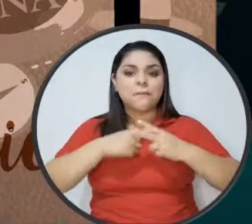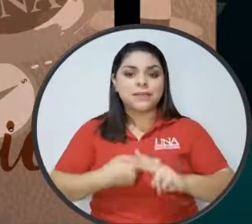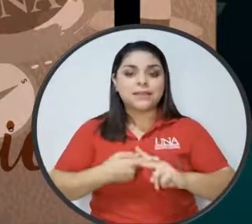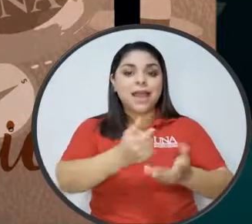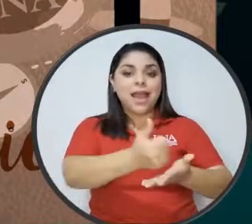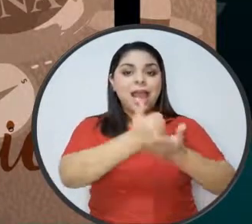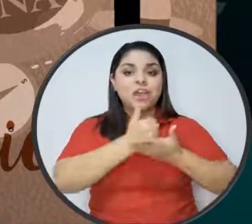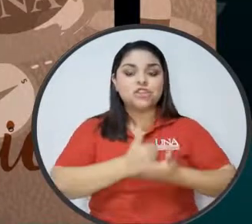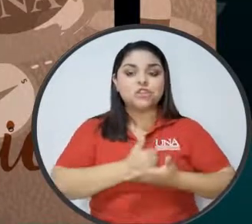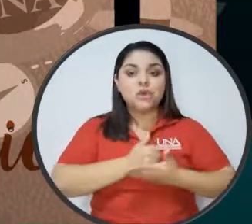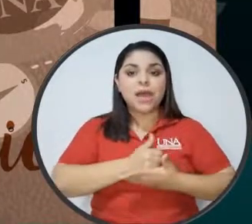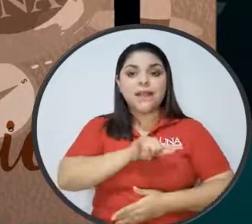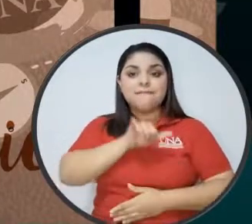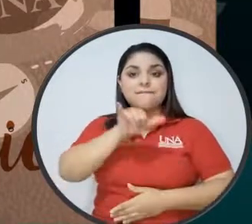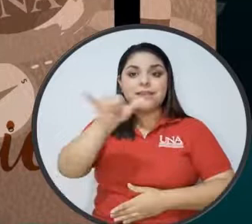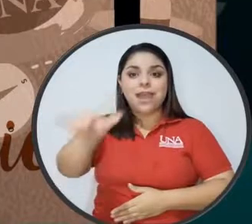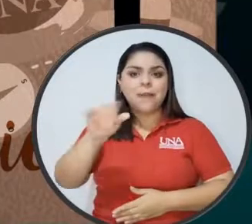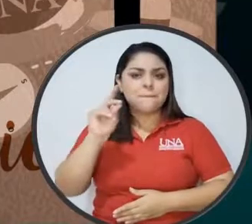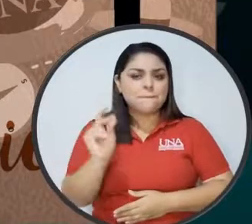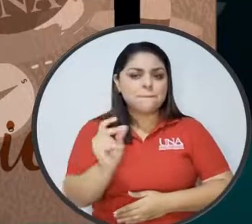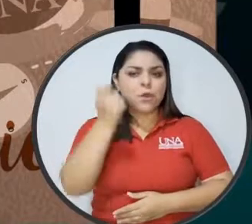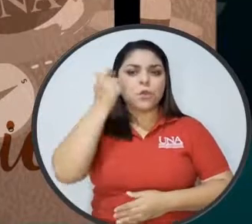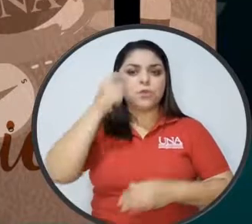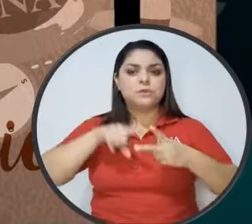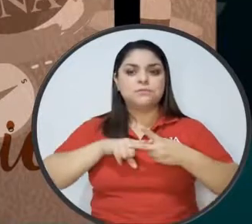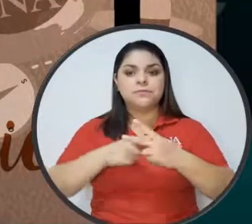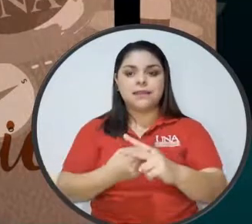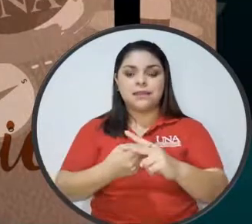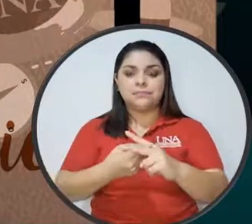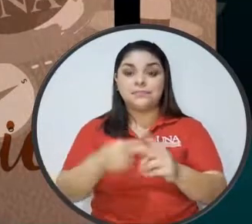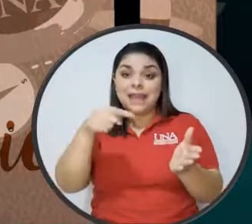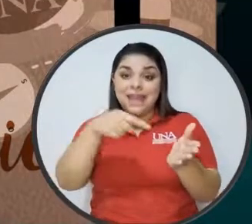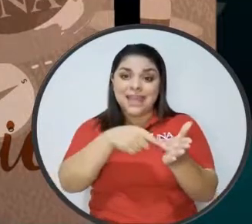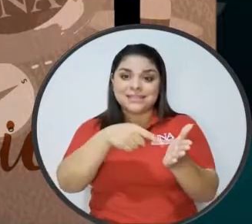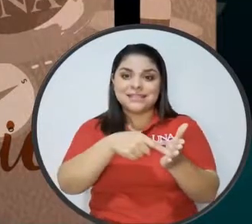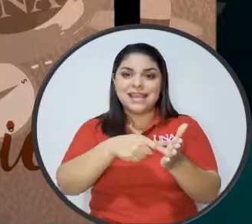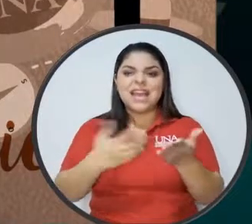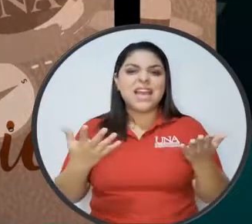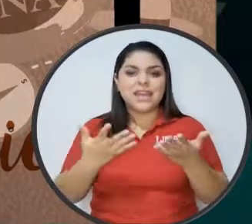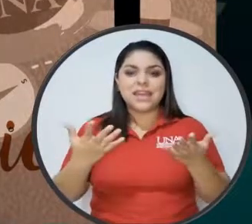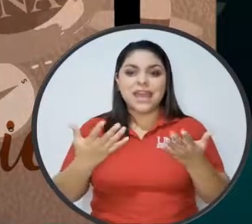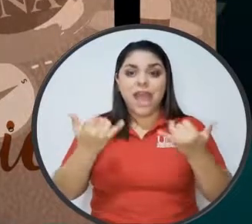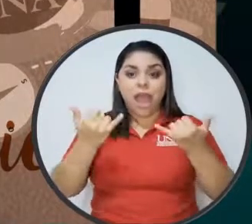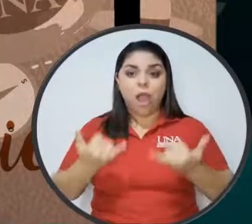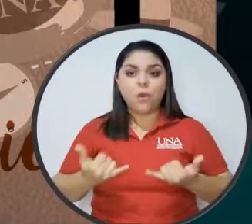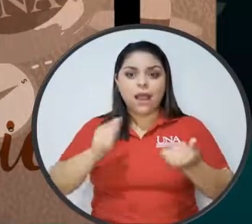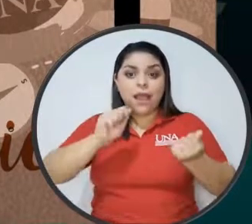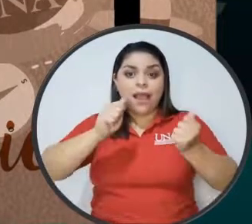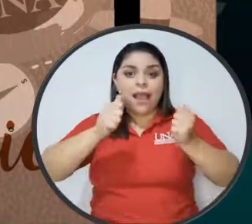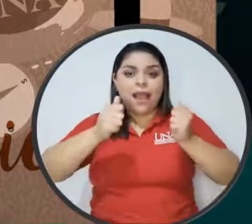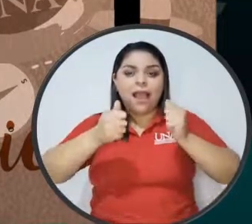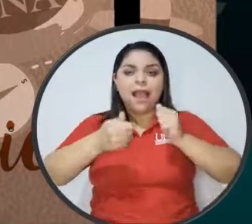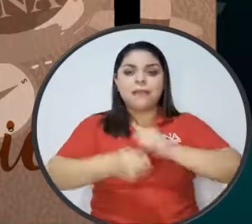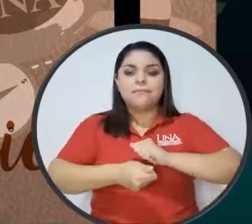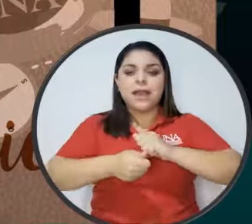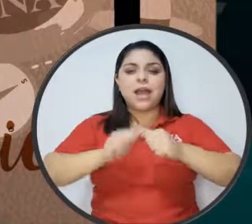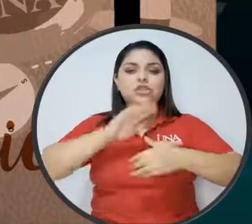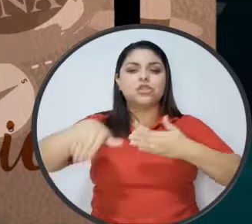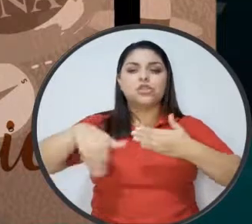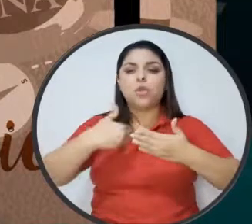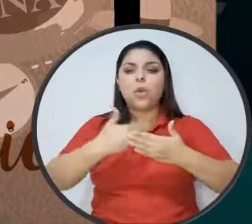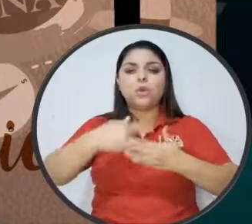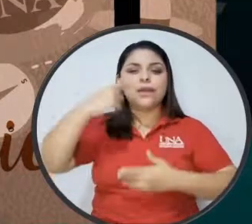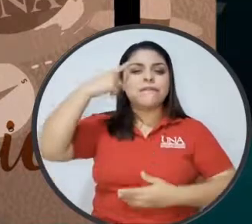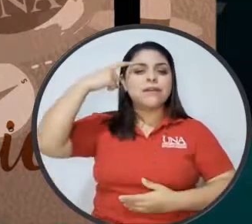que le servirían en el viaje que estaba a punto de iniciar. Ese en el que se convertiría en aquello que tanto